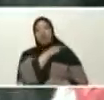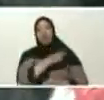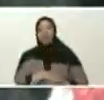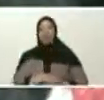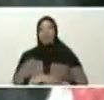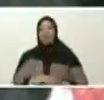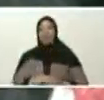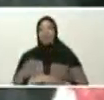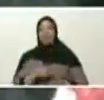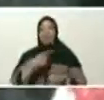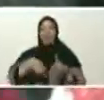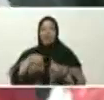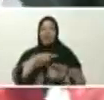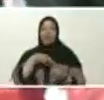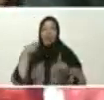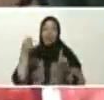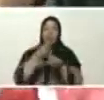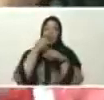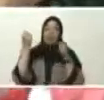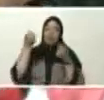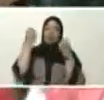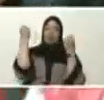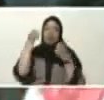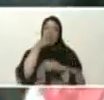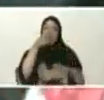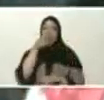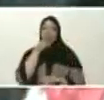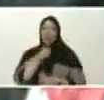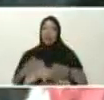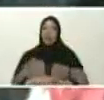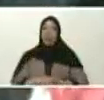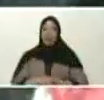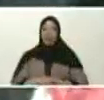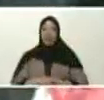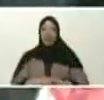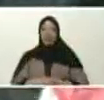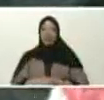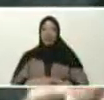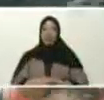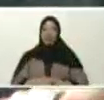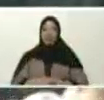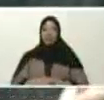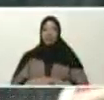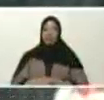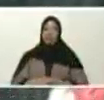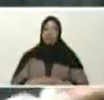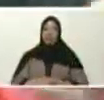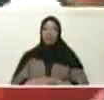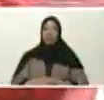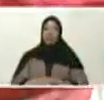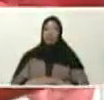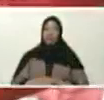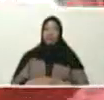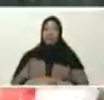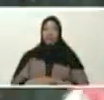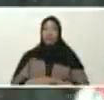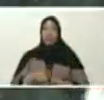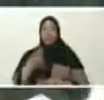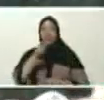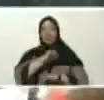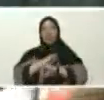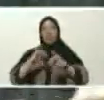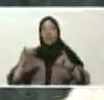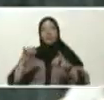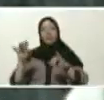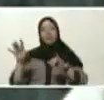de círculo de lucha, comandante, presidente. De allí, cuando cumplió ya la función